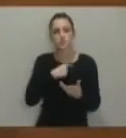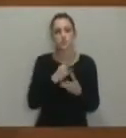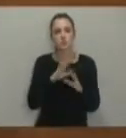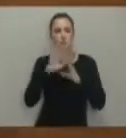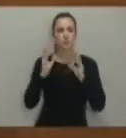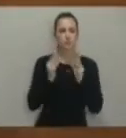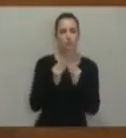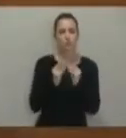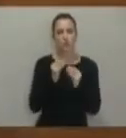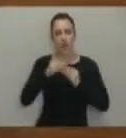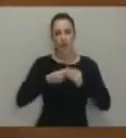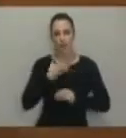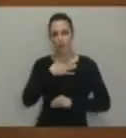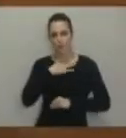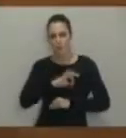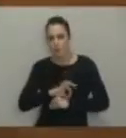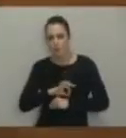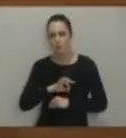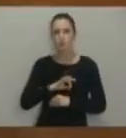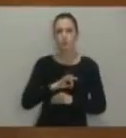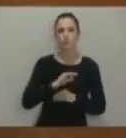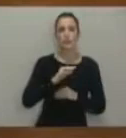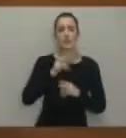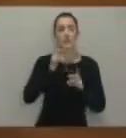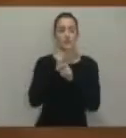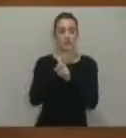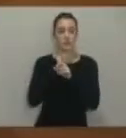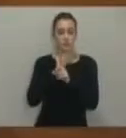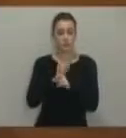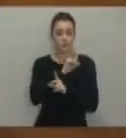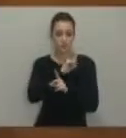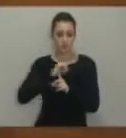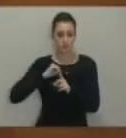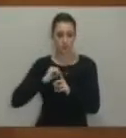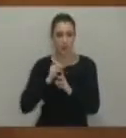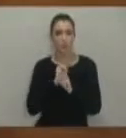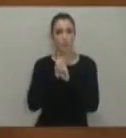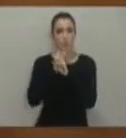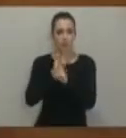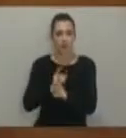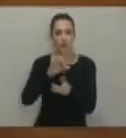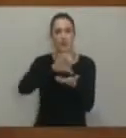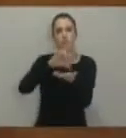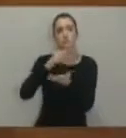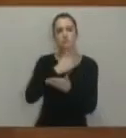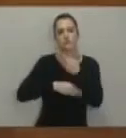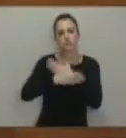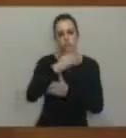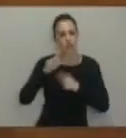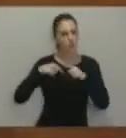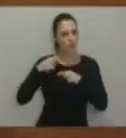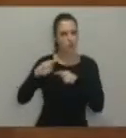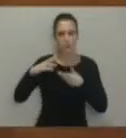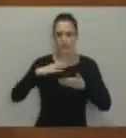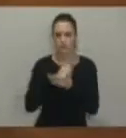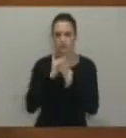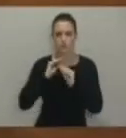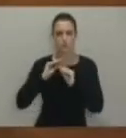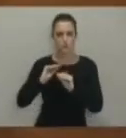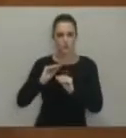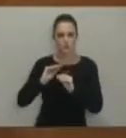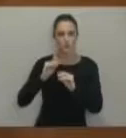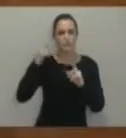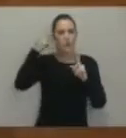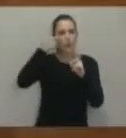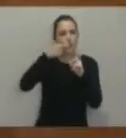conclusión. La privatización del transporte a los centros de discapacidad, con todas sus consecuencias, ha perseguido un